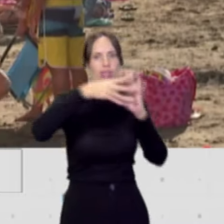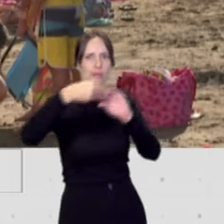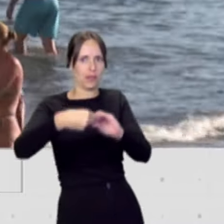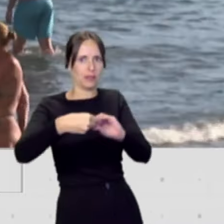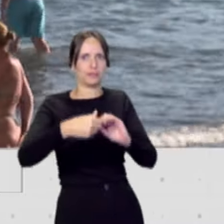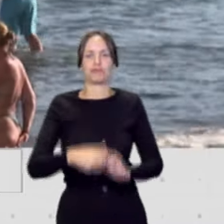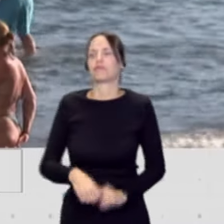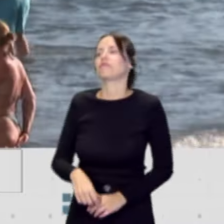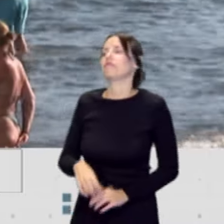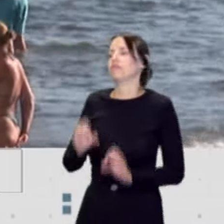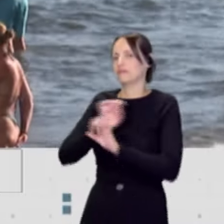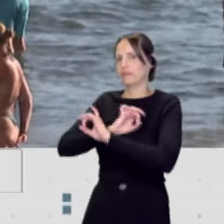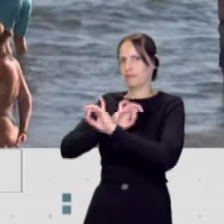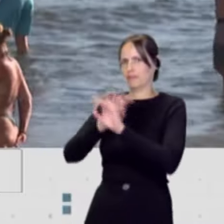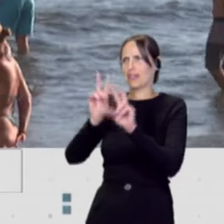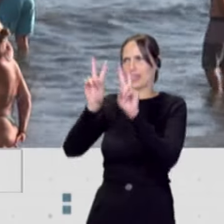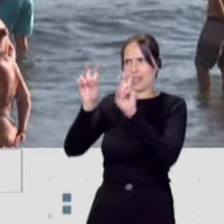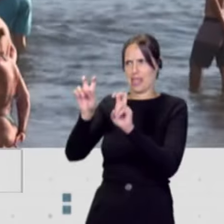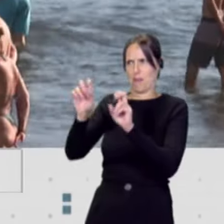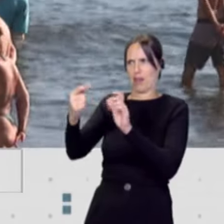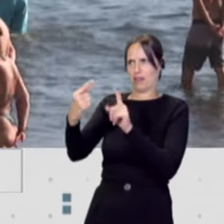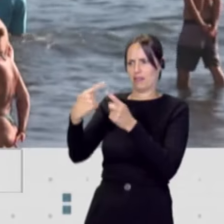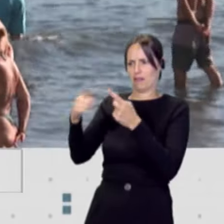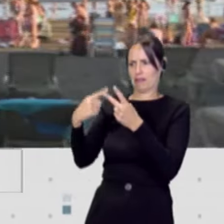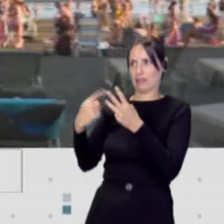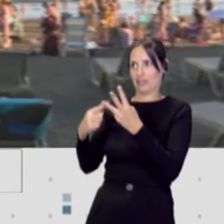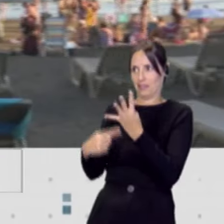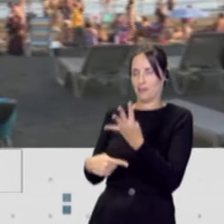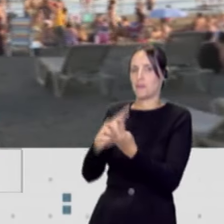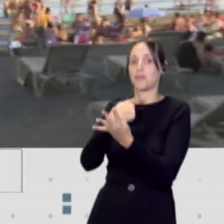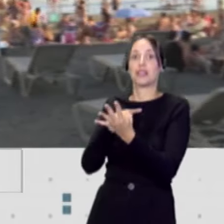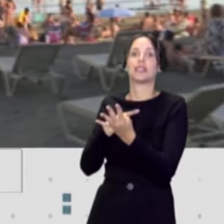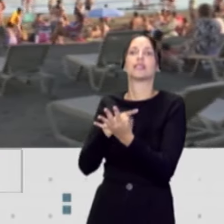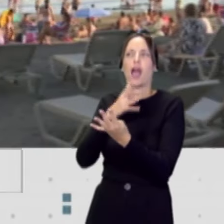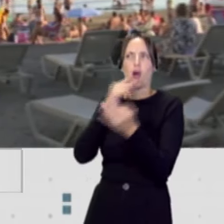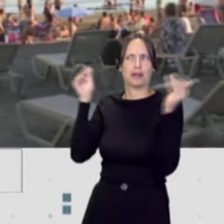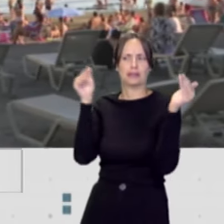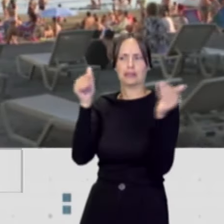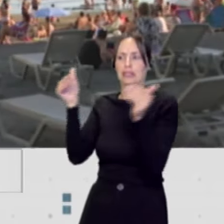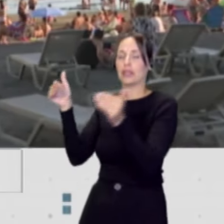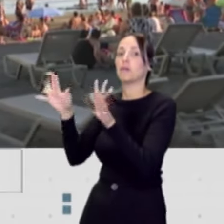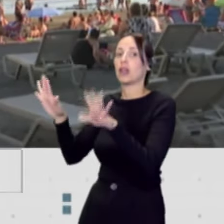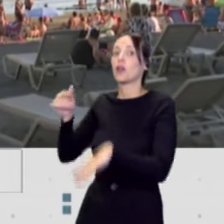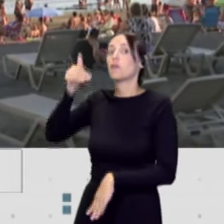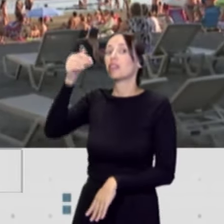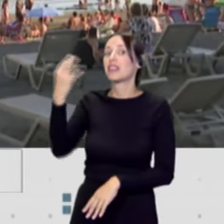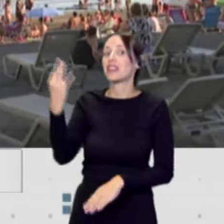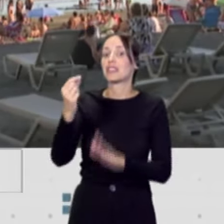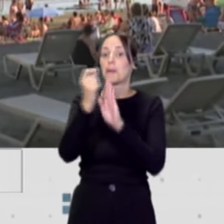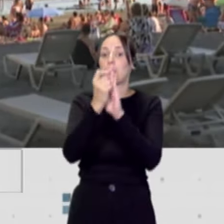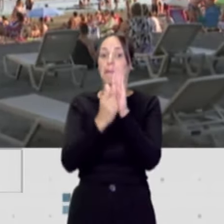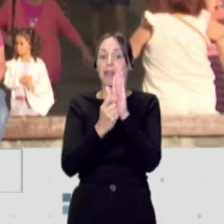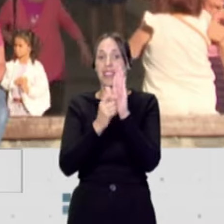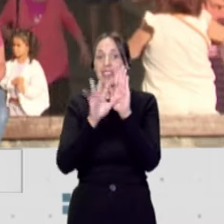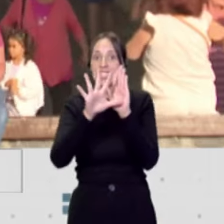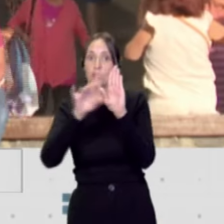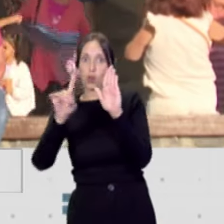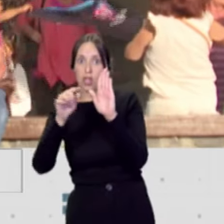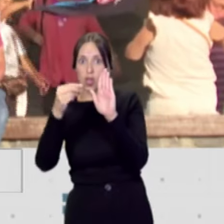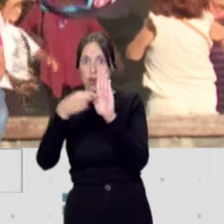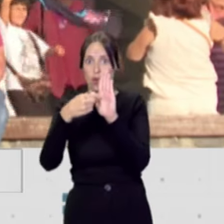con más detalle en algunos de esos asuntos que ha apuntado Mari Brito, pero también es importante que estas 51 medidas atiendan a las